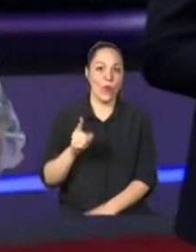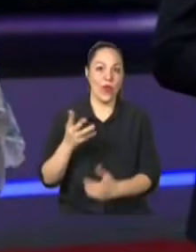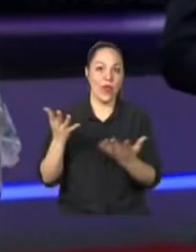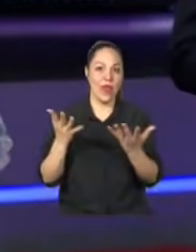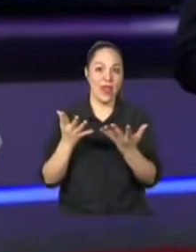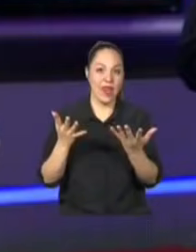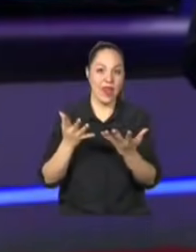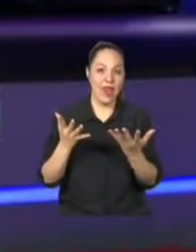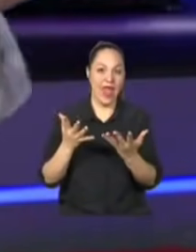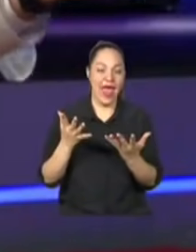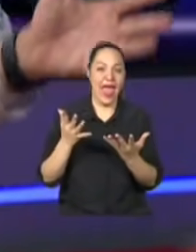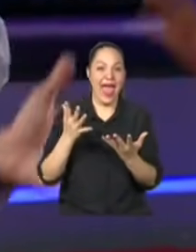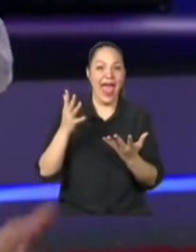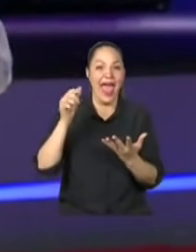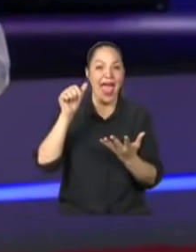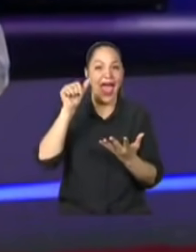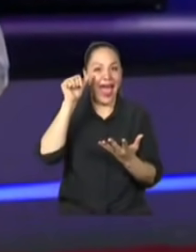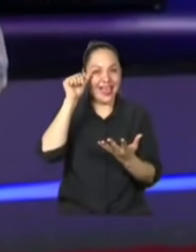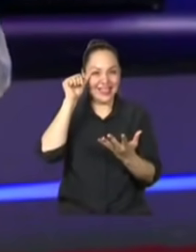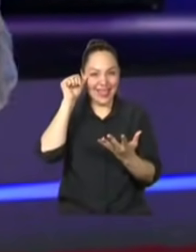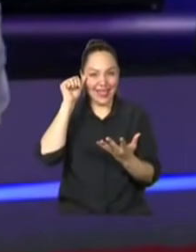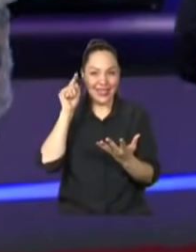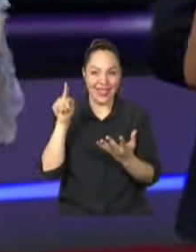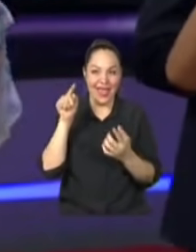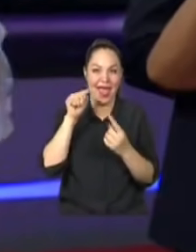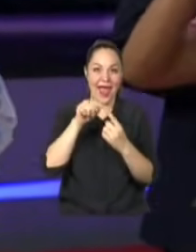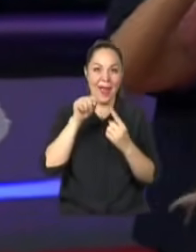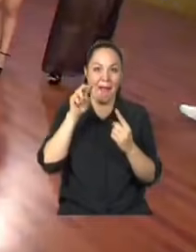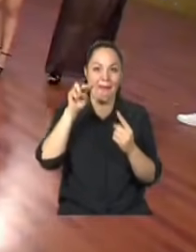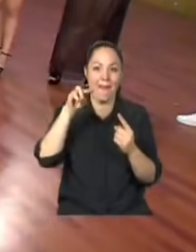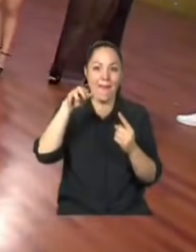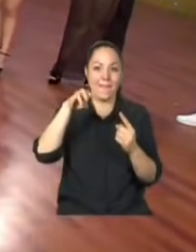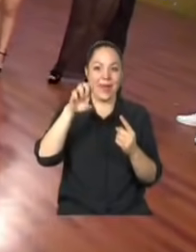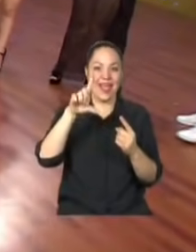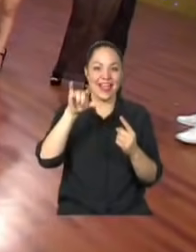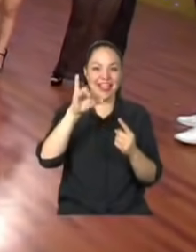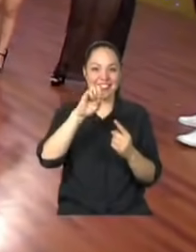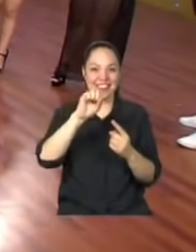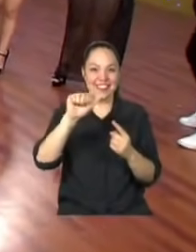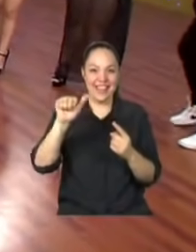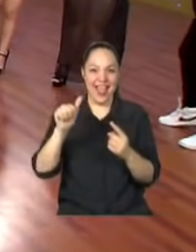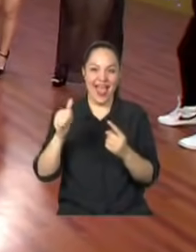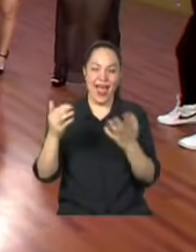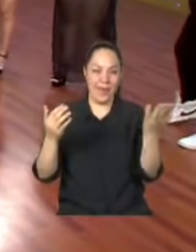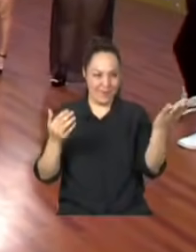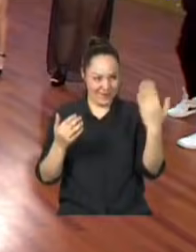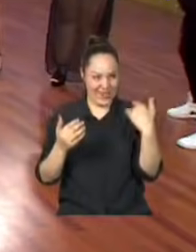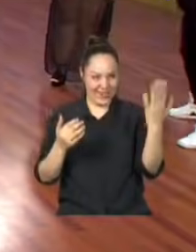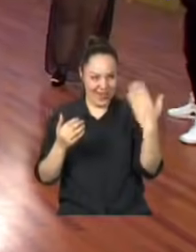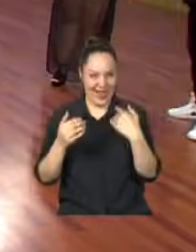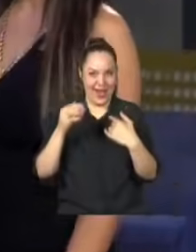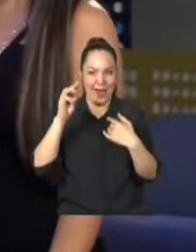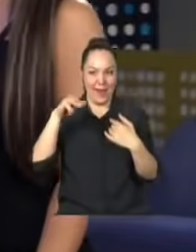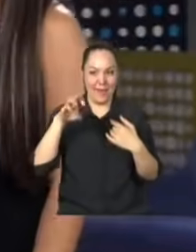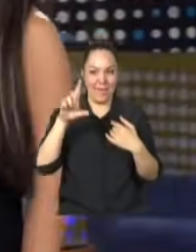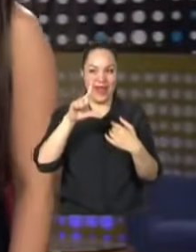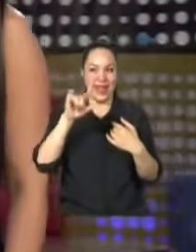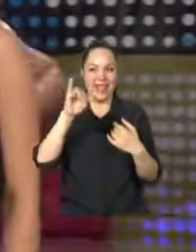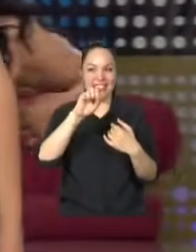es Melissa. ¡Ay! Pásenle para... para acá, Melisa. Un micrófono para